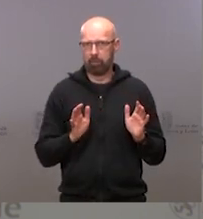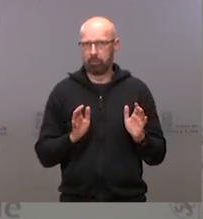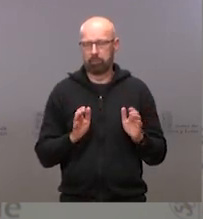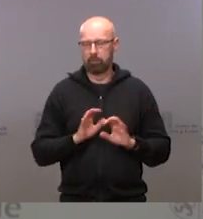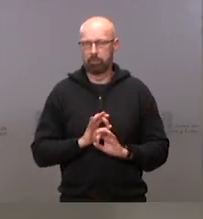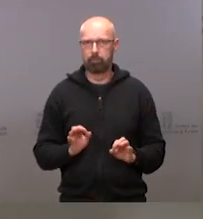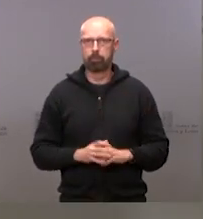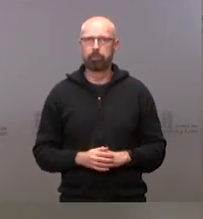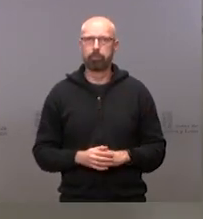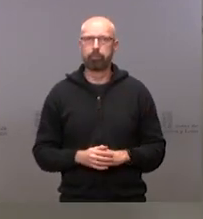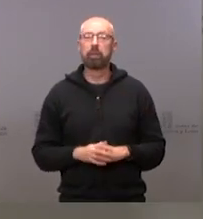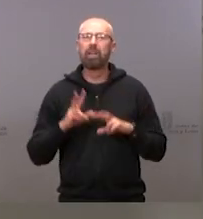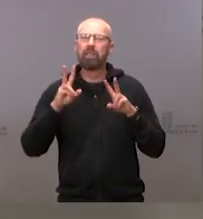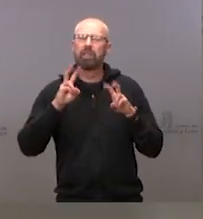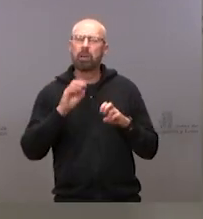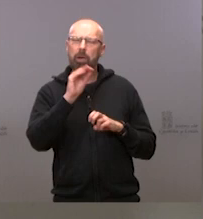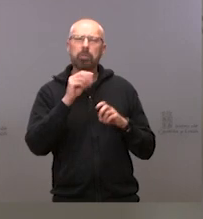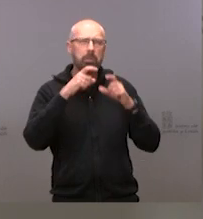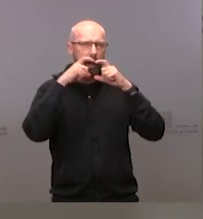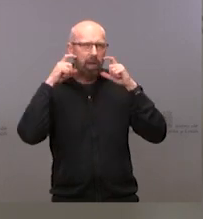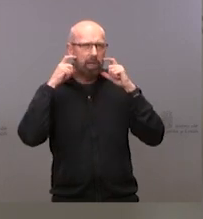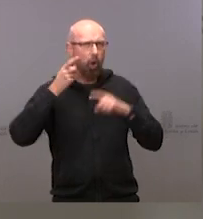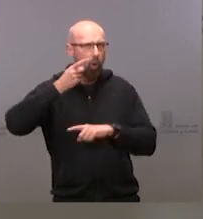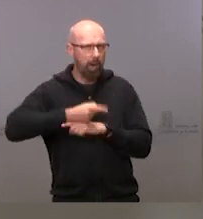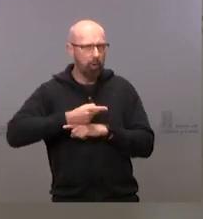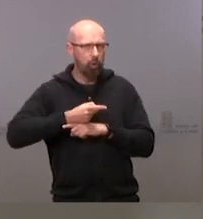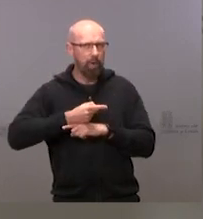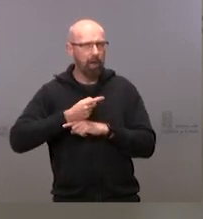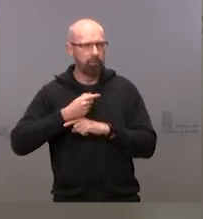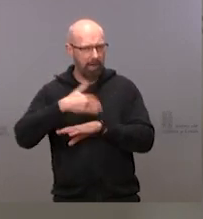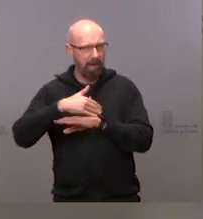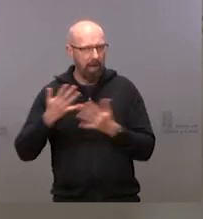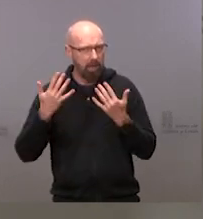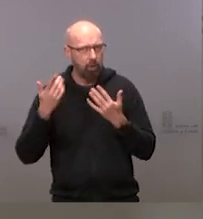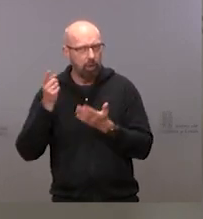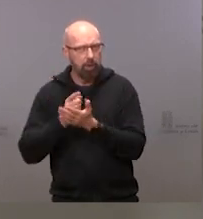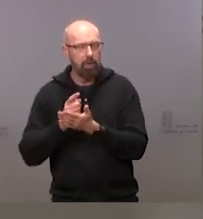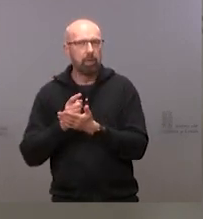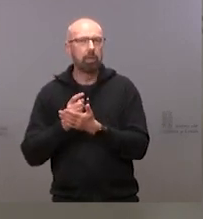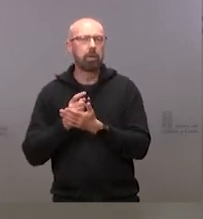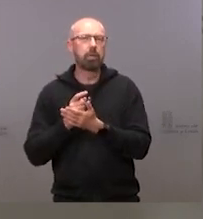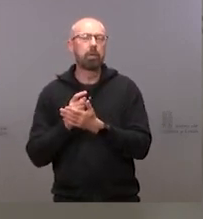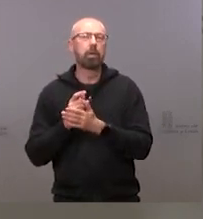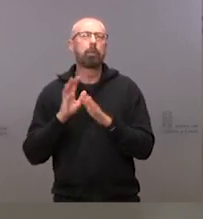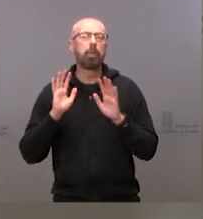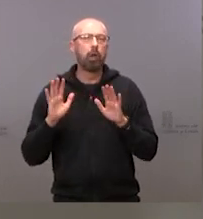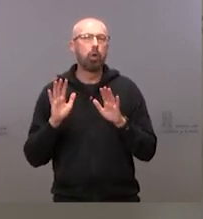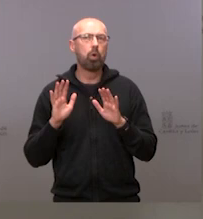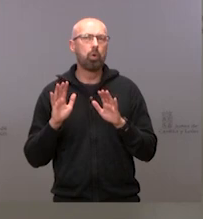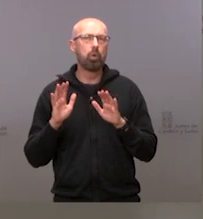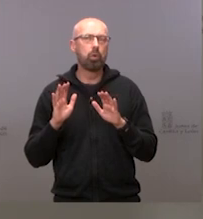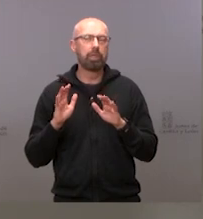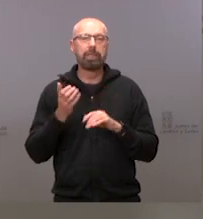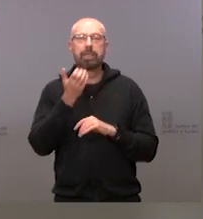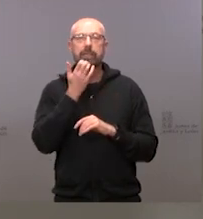personas y sobre la mascarilla entendemos que será obligatoria de nuevo en exteriores salvo entonces se ha reconocido que no se tenga que utilizar